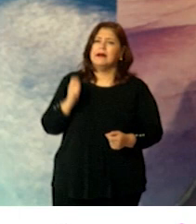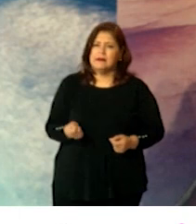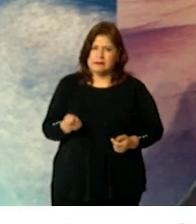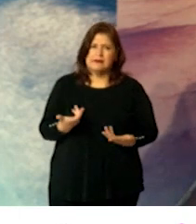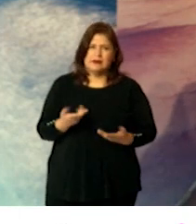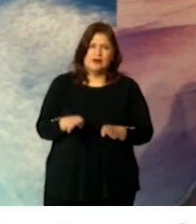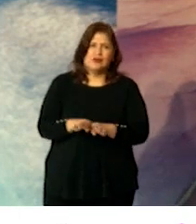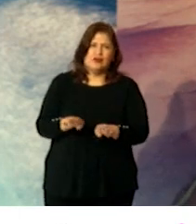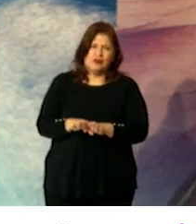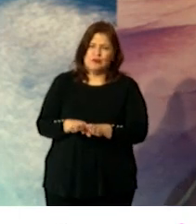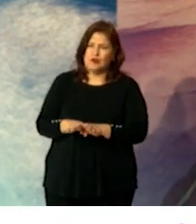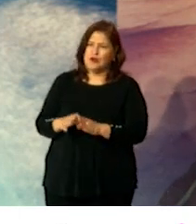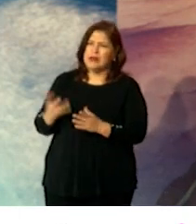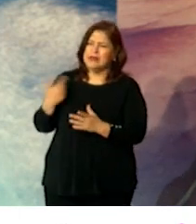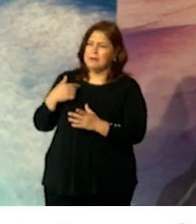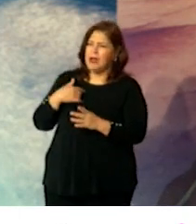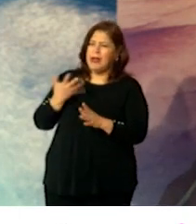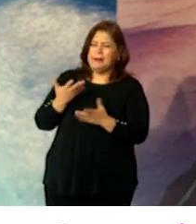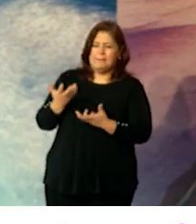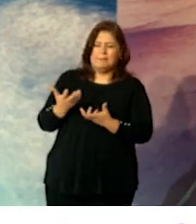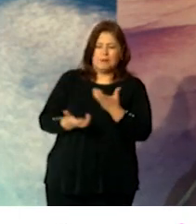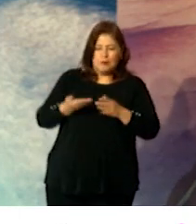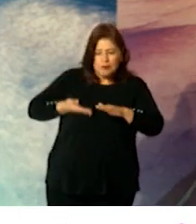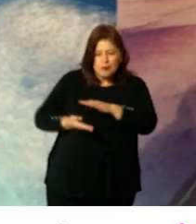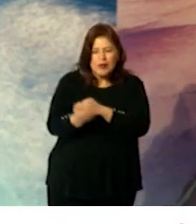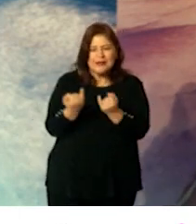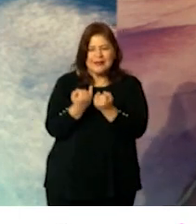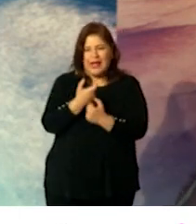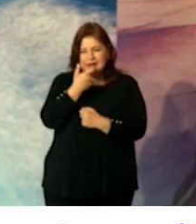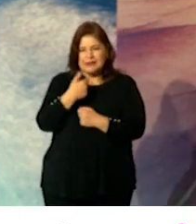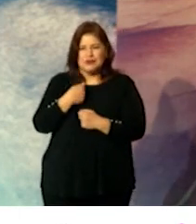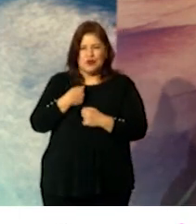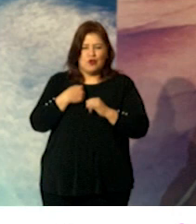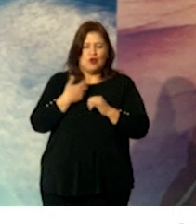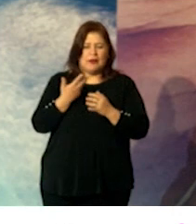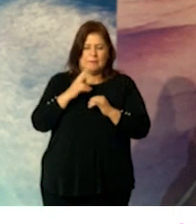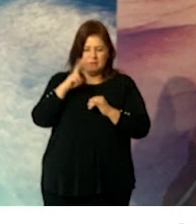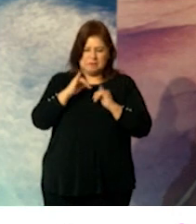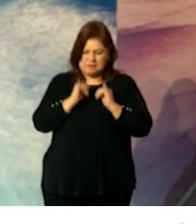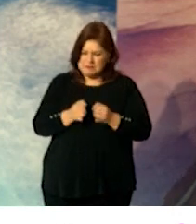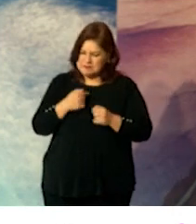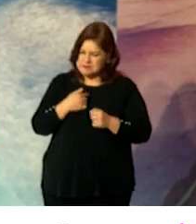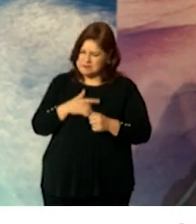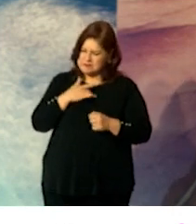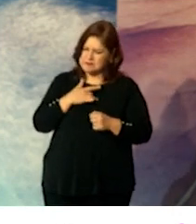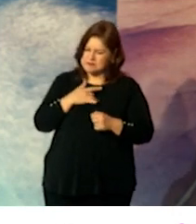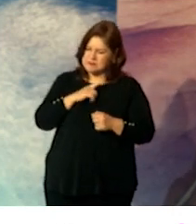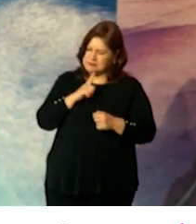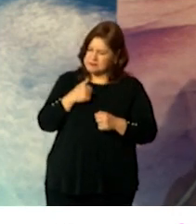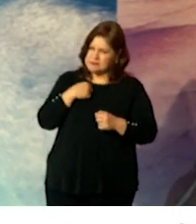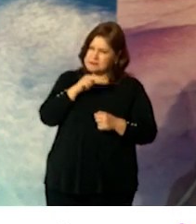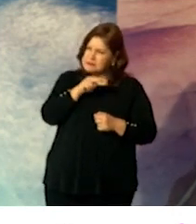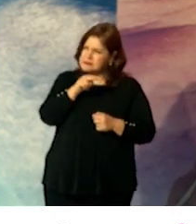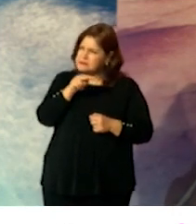que me cocinaron en un molde de galletas, que me dijeron que yo era individual, ¿no? Y empecé a entender las realidades alternativas